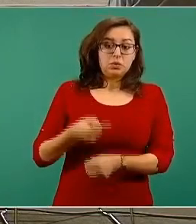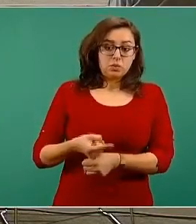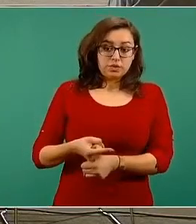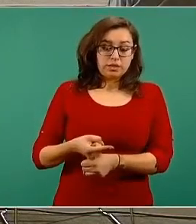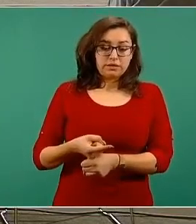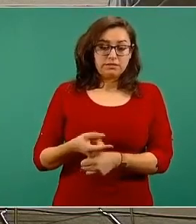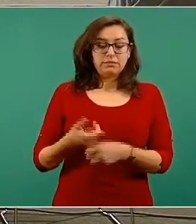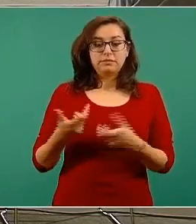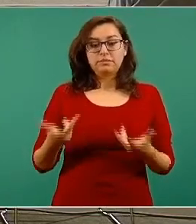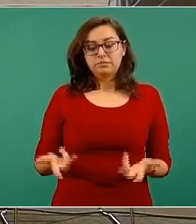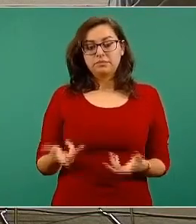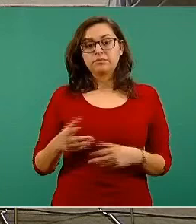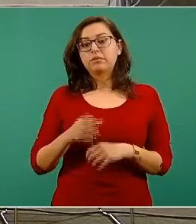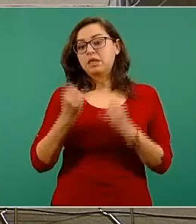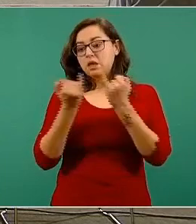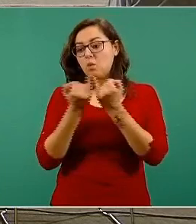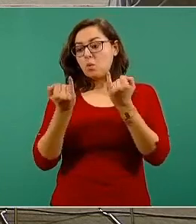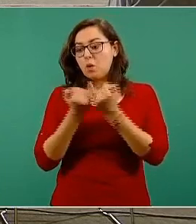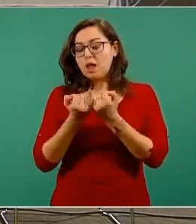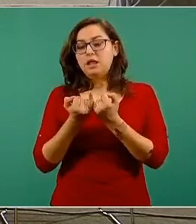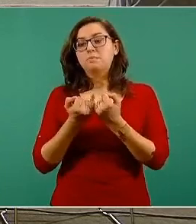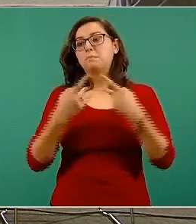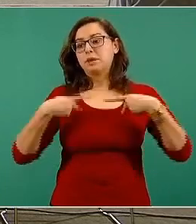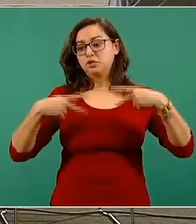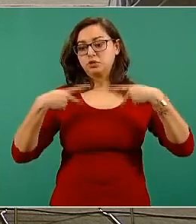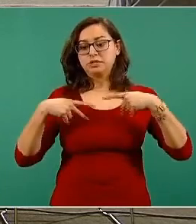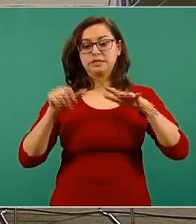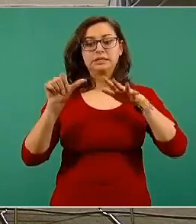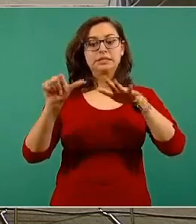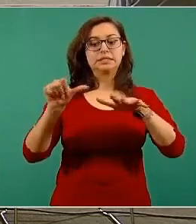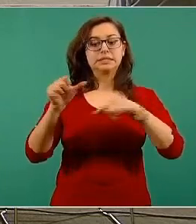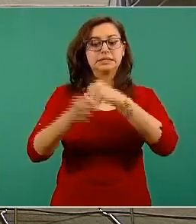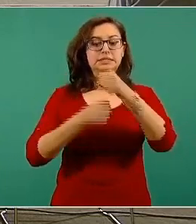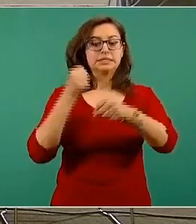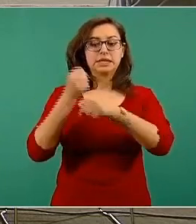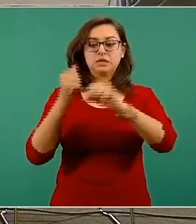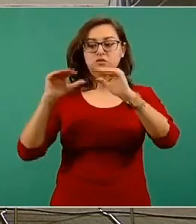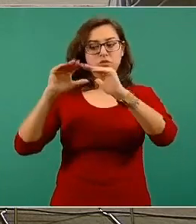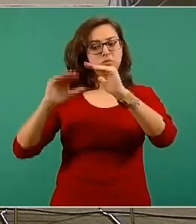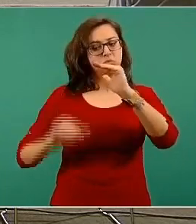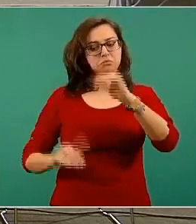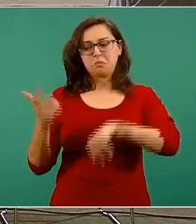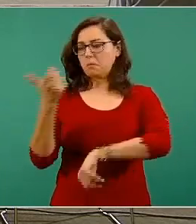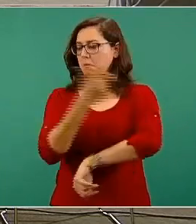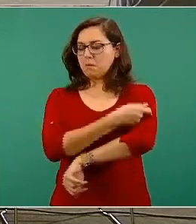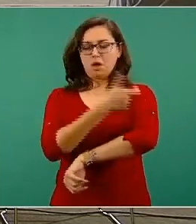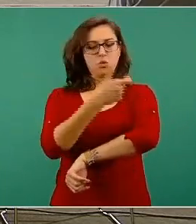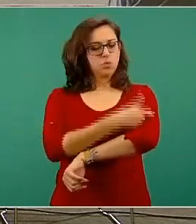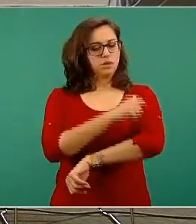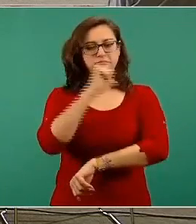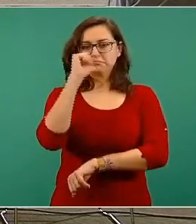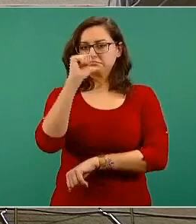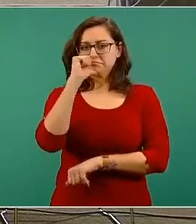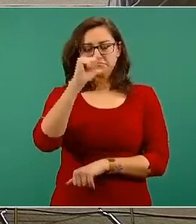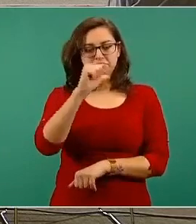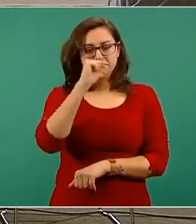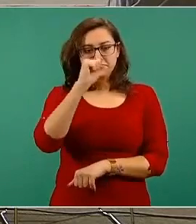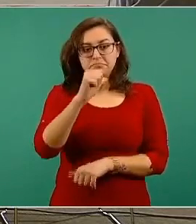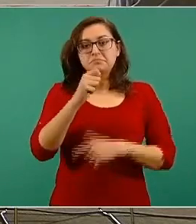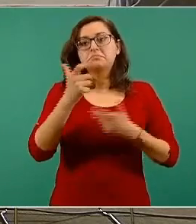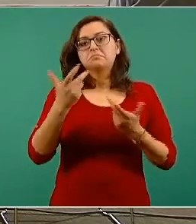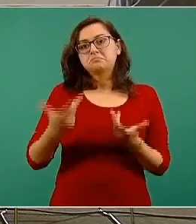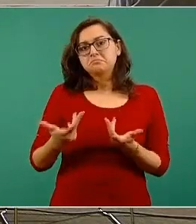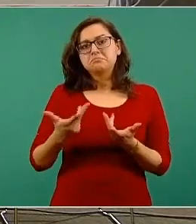vacuna. Los menores de 16 años tampoco ingresan en los grupos de vacunación y son, como pueden ver, muy pocas